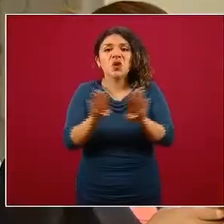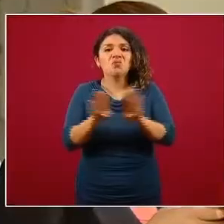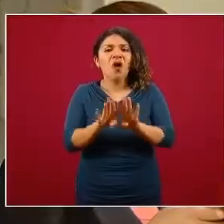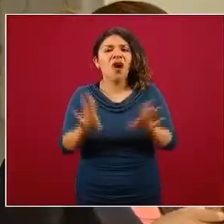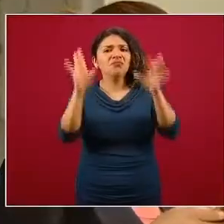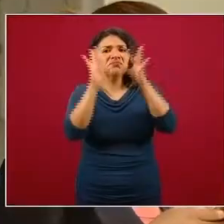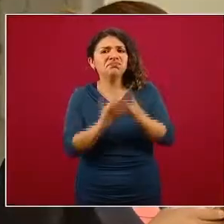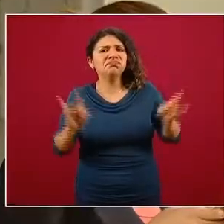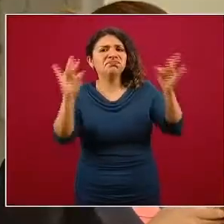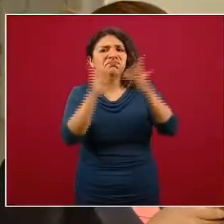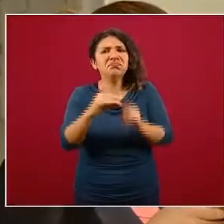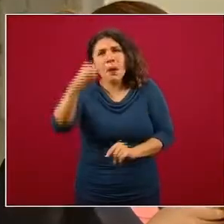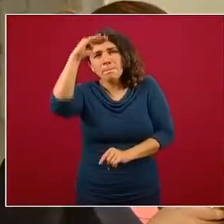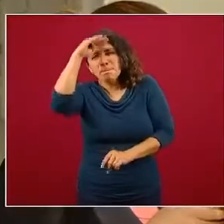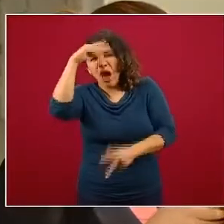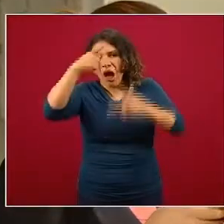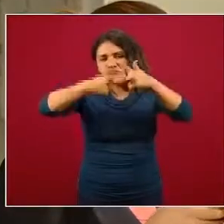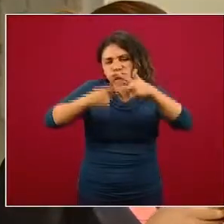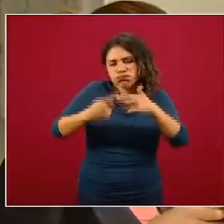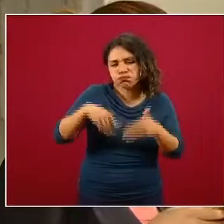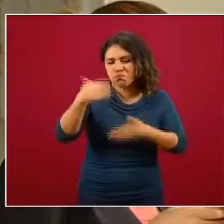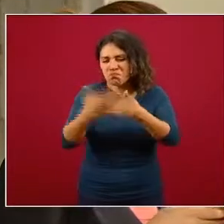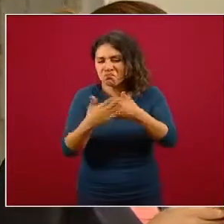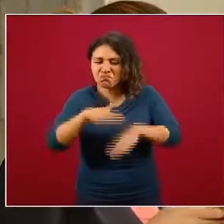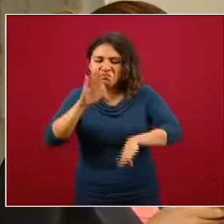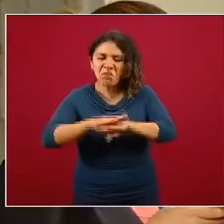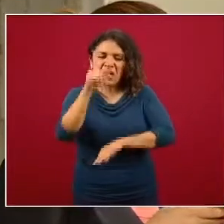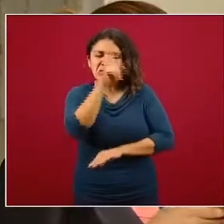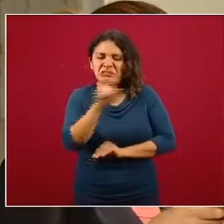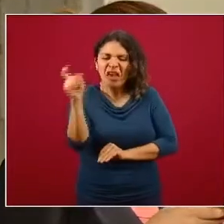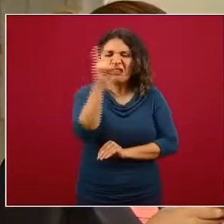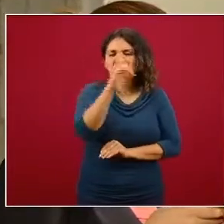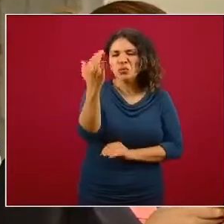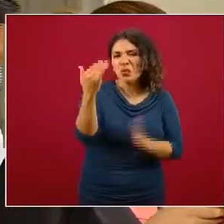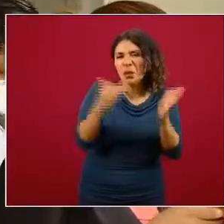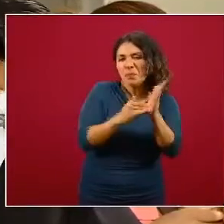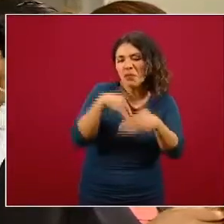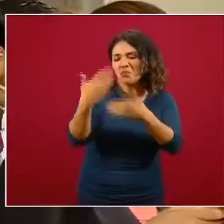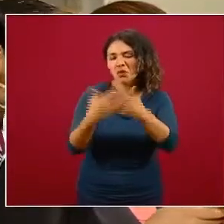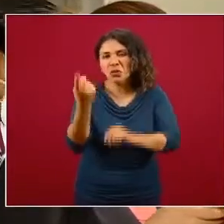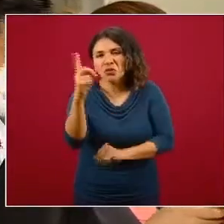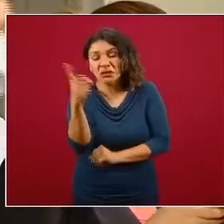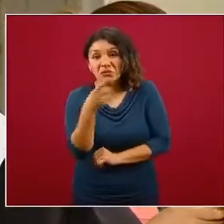haciendo prospectiva de que serán 100, 150,000 en diciembre.